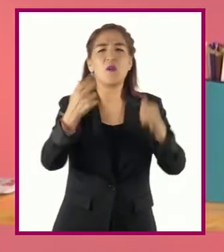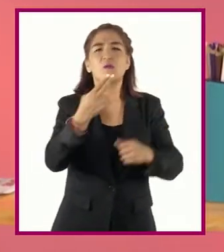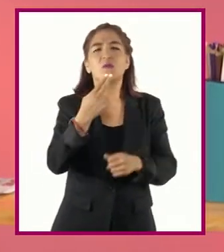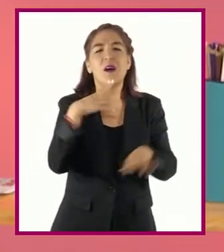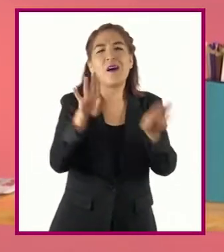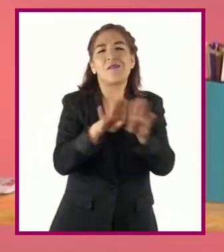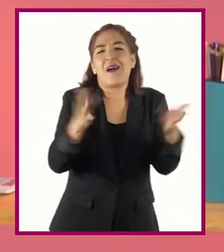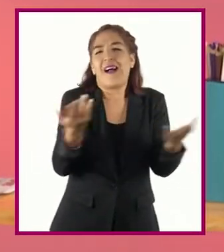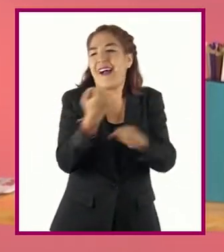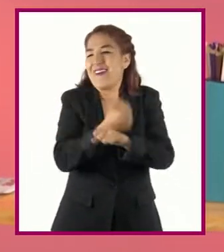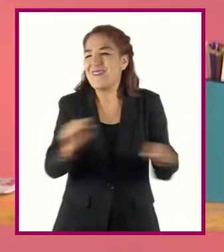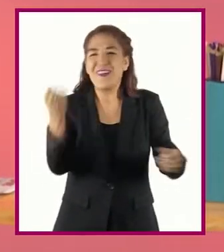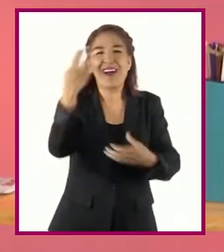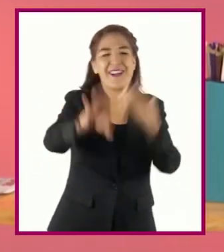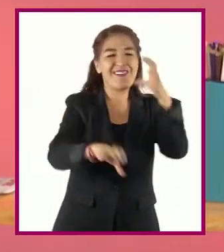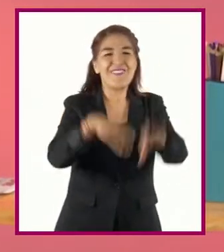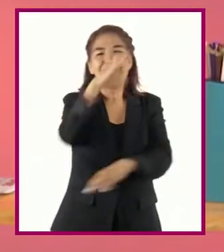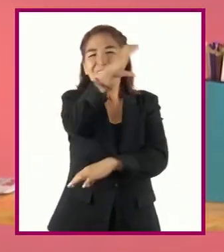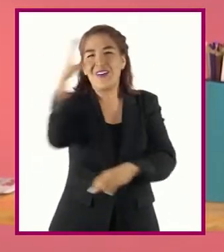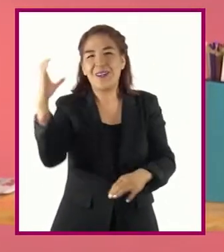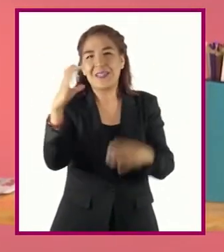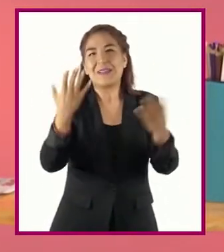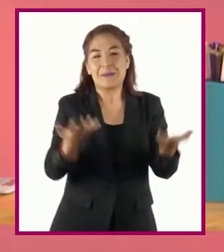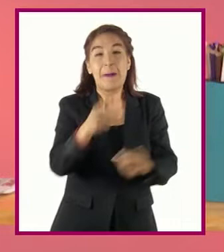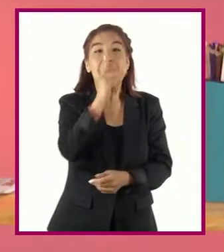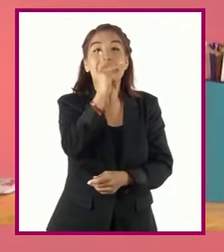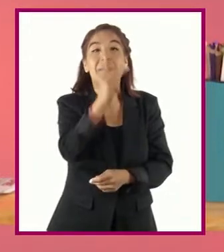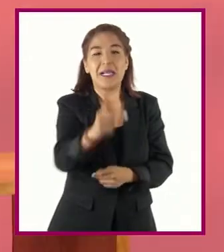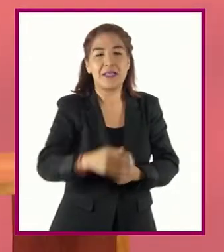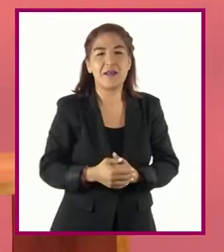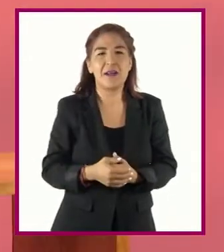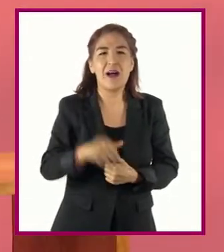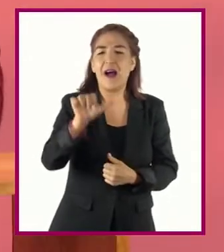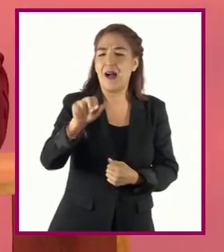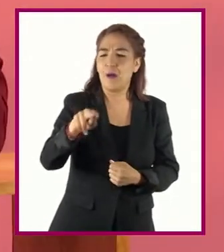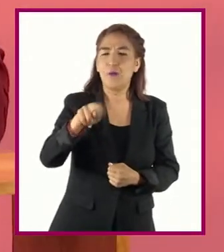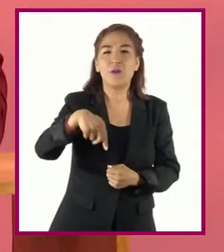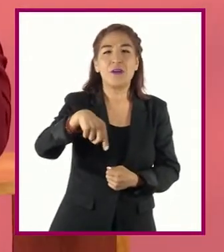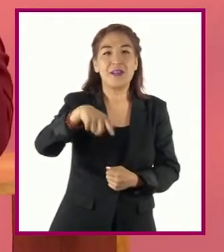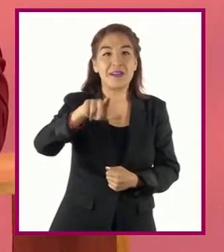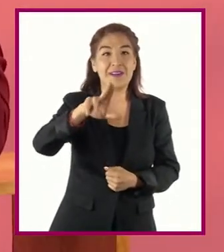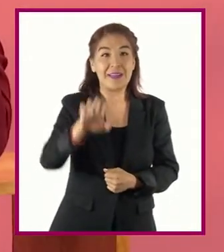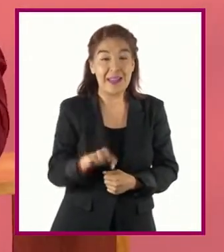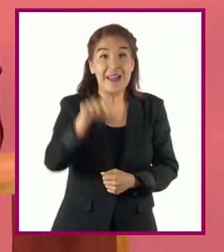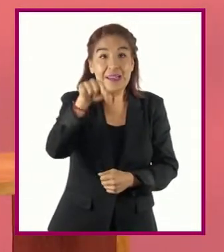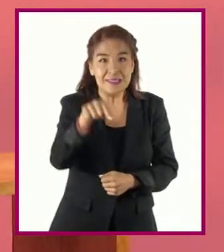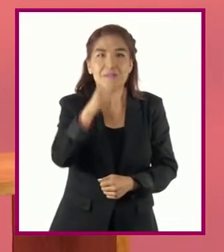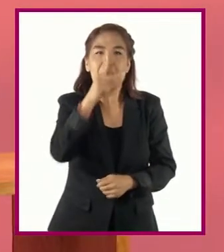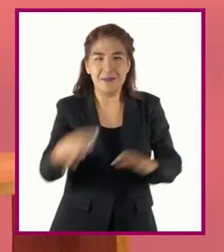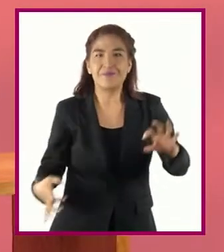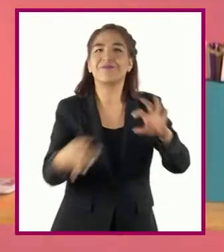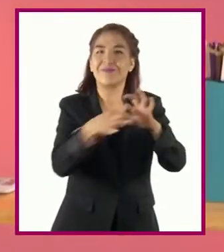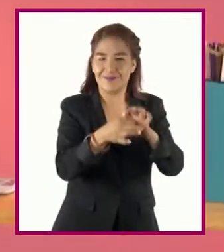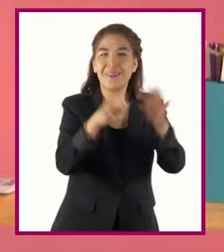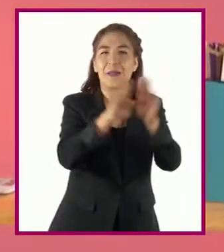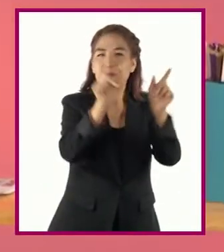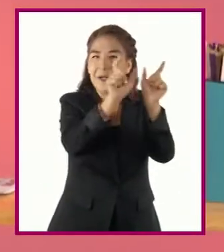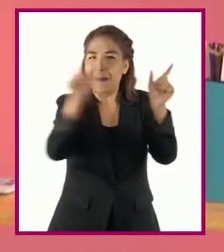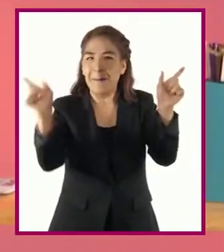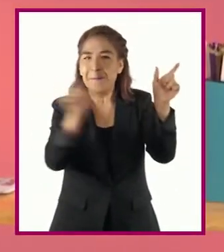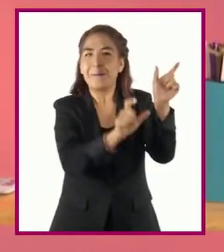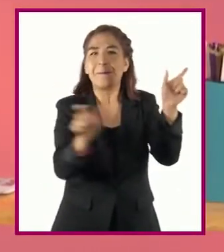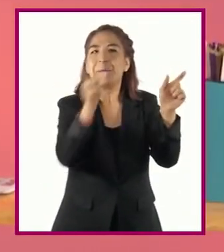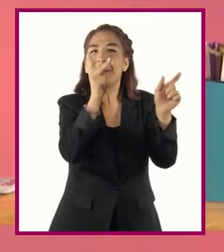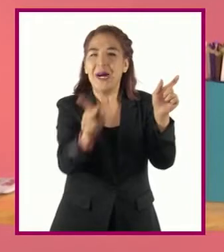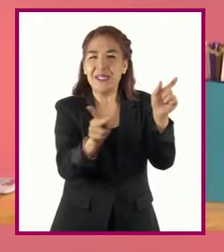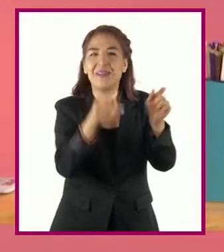mero esparcimiento. La palabra aunque es un conector. Los conectores se pueden clasificar